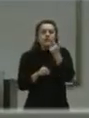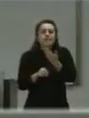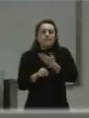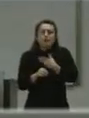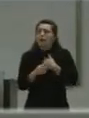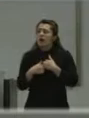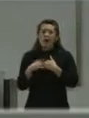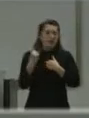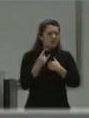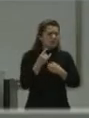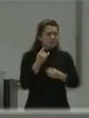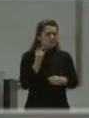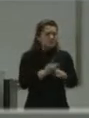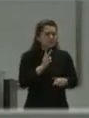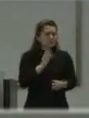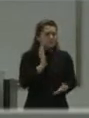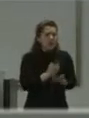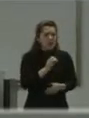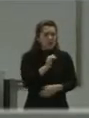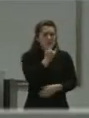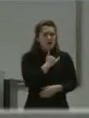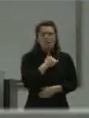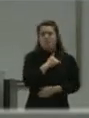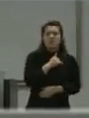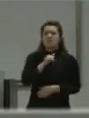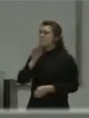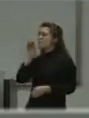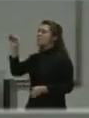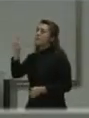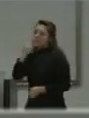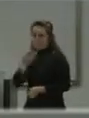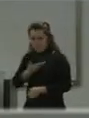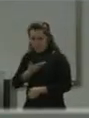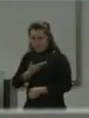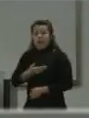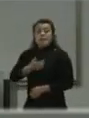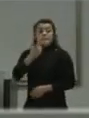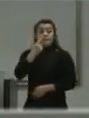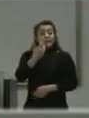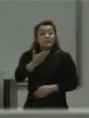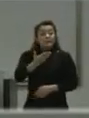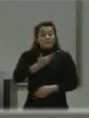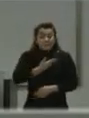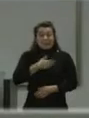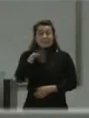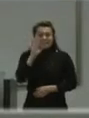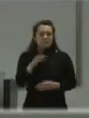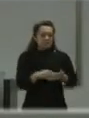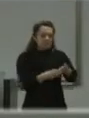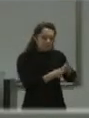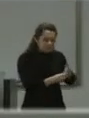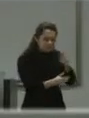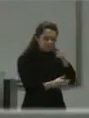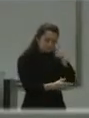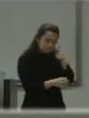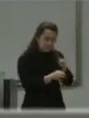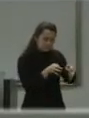cuidan cuando algo malo pasa por qué Porque siempre los padres van a ser la guía y van a